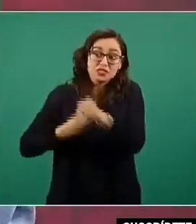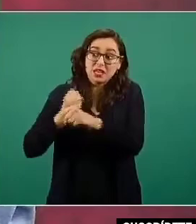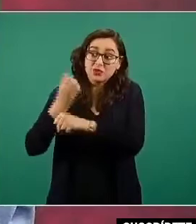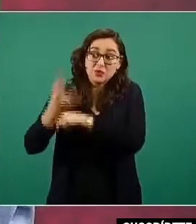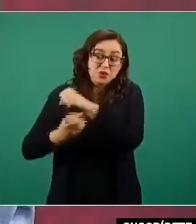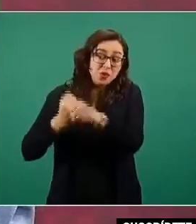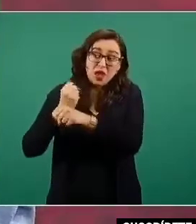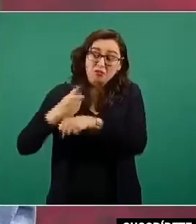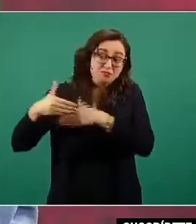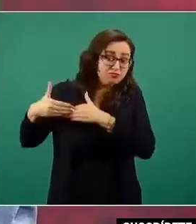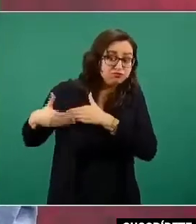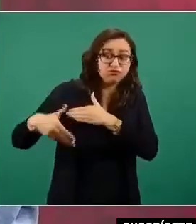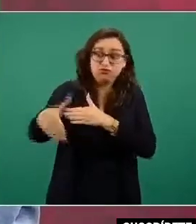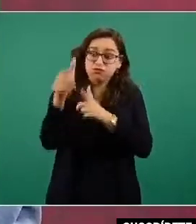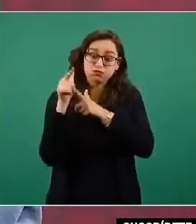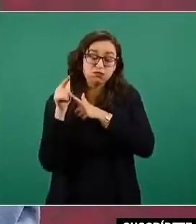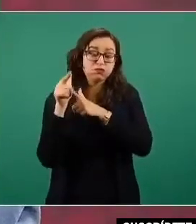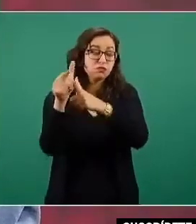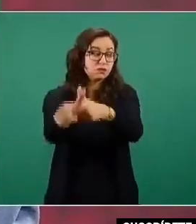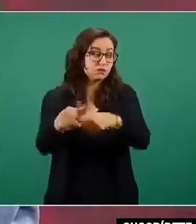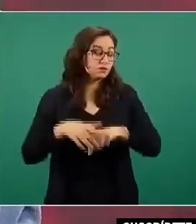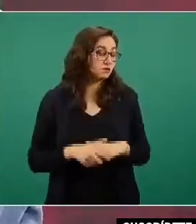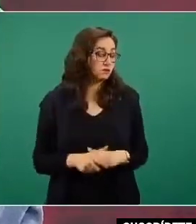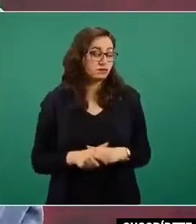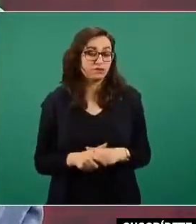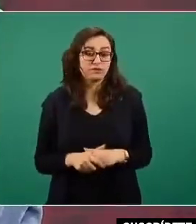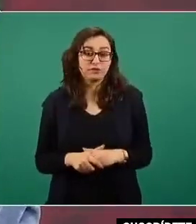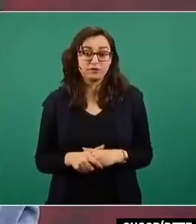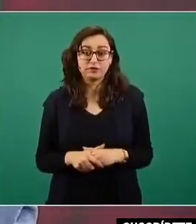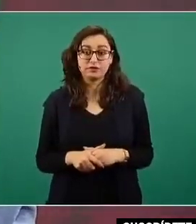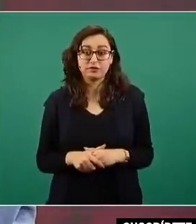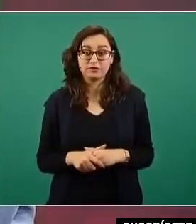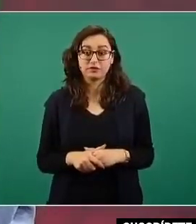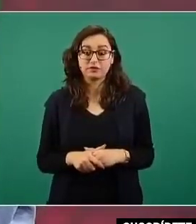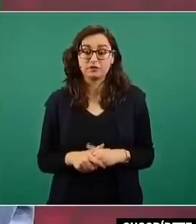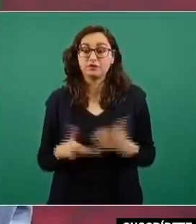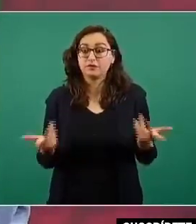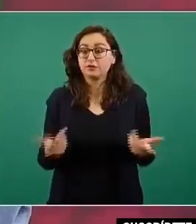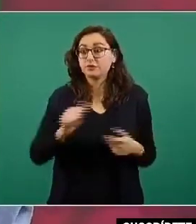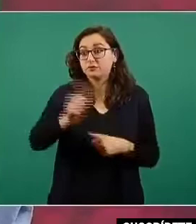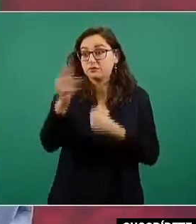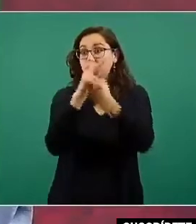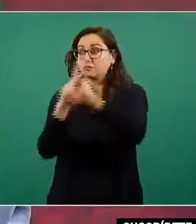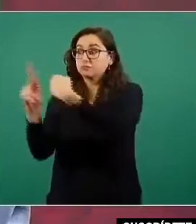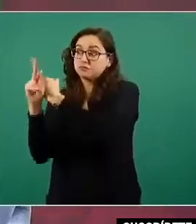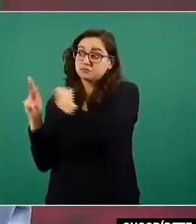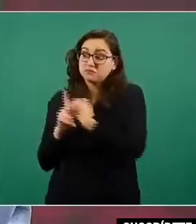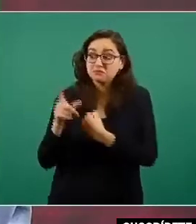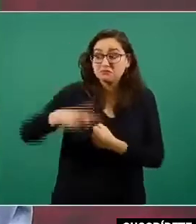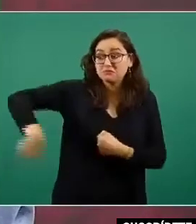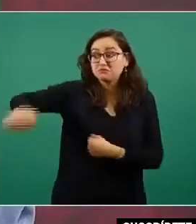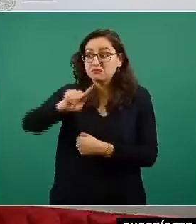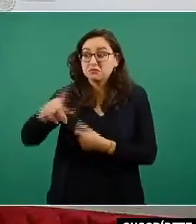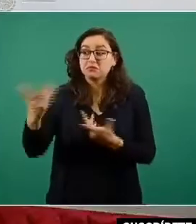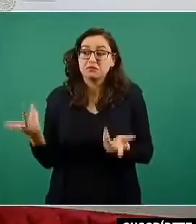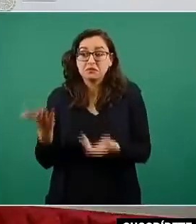años, en los demás países distintos a aquellos que pongan suficientes cantidades de vacuna.